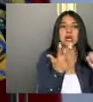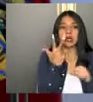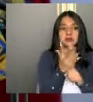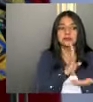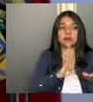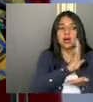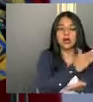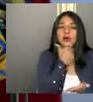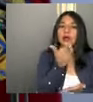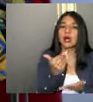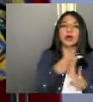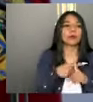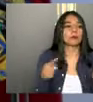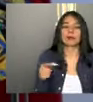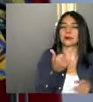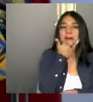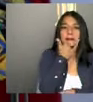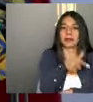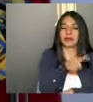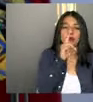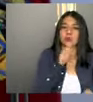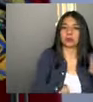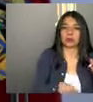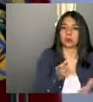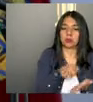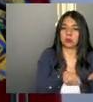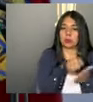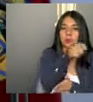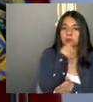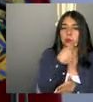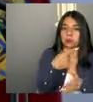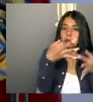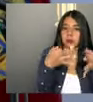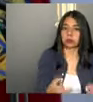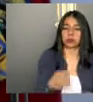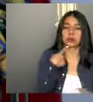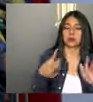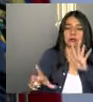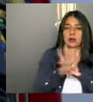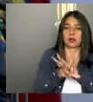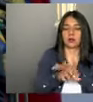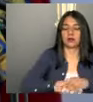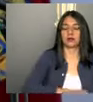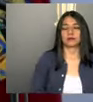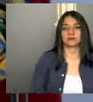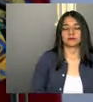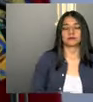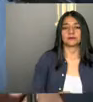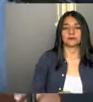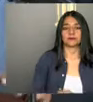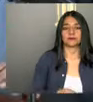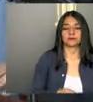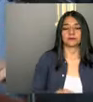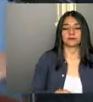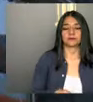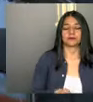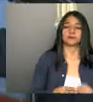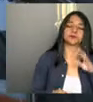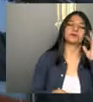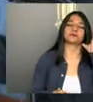fomentando nuevas o ser acólitos, digamos, de nuevas invasiones. Así que las dos cosas van a la par. Jonathan Machado, de